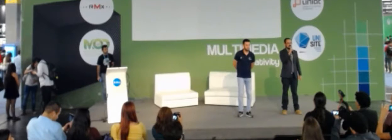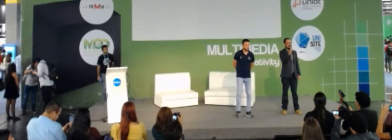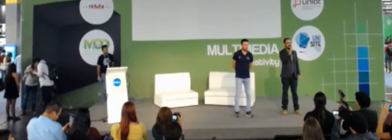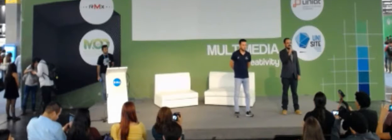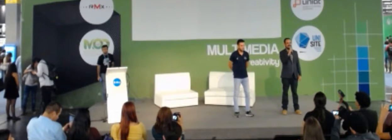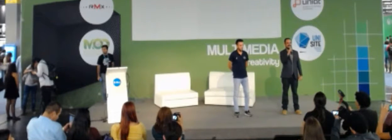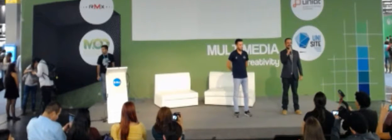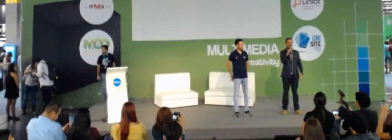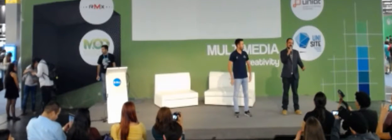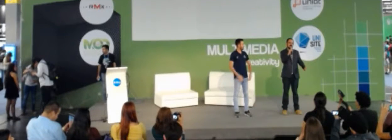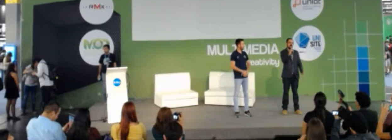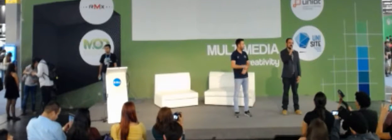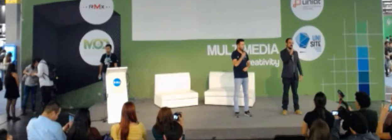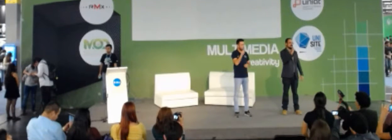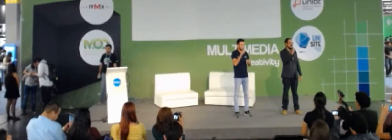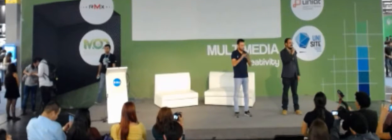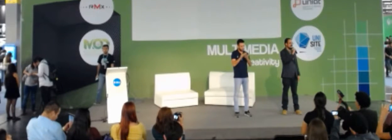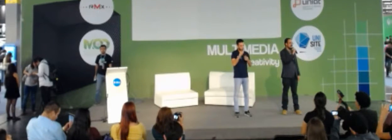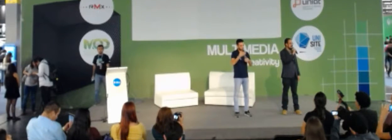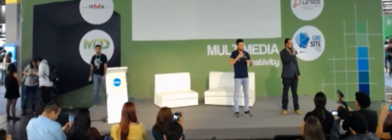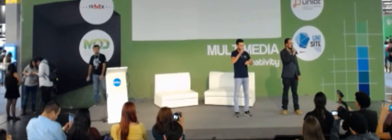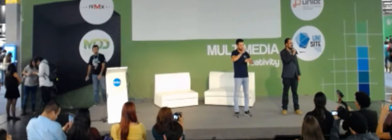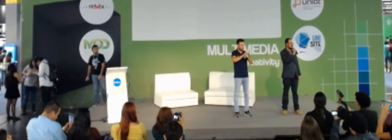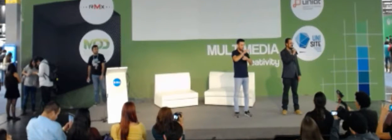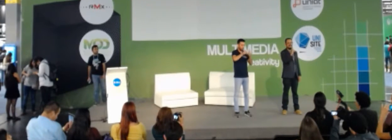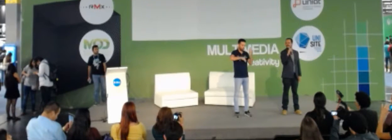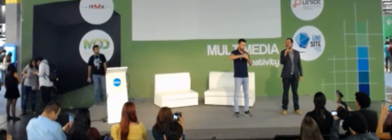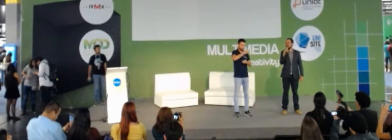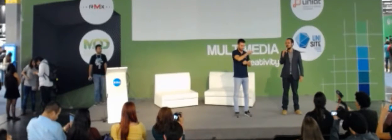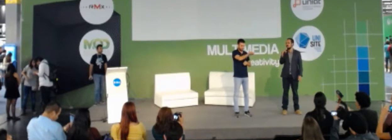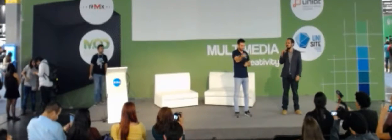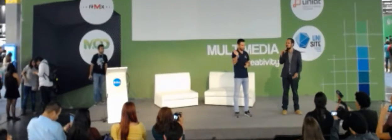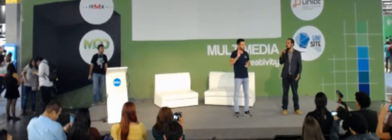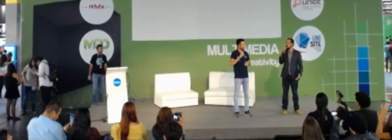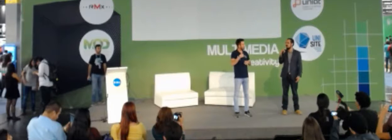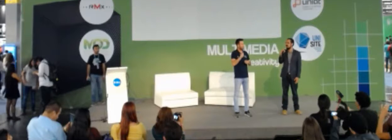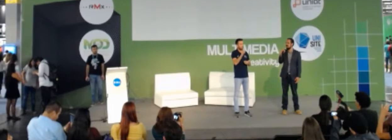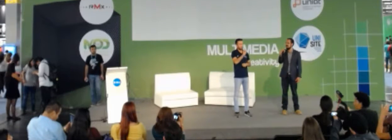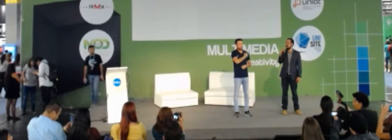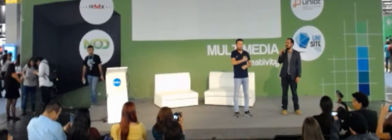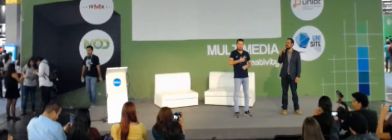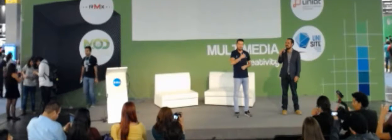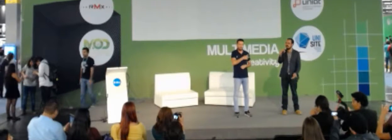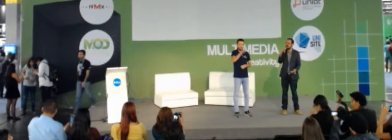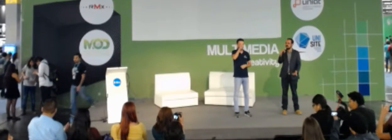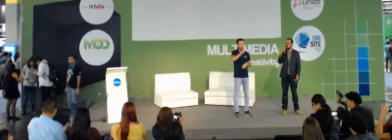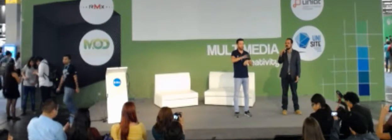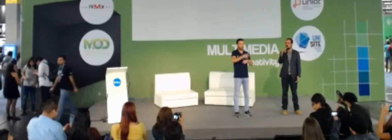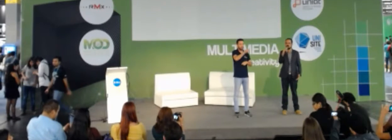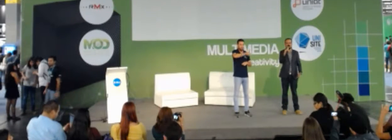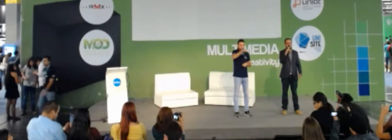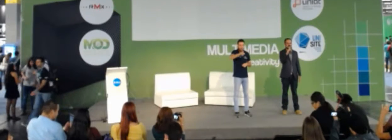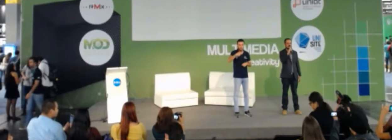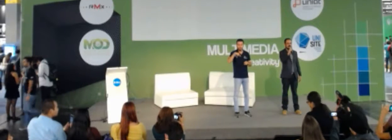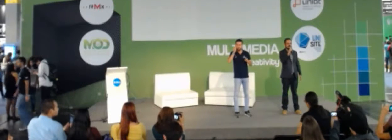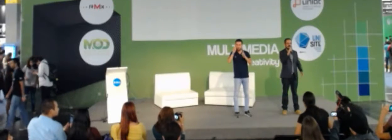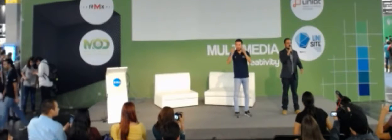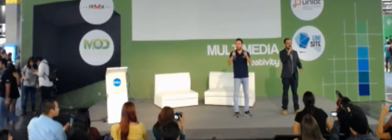Muy bien, de antemano muy buenos días a todos ustedes. Estamos muy muy contentos de saludarlos.